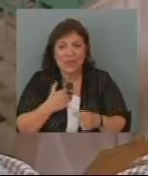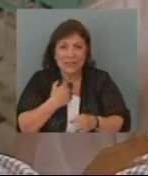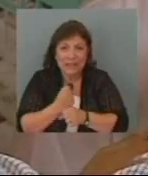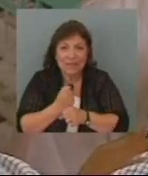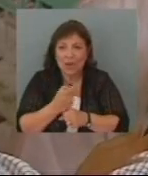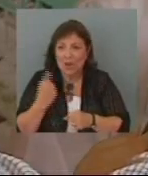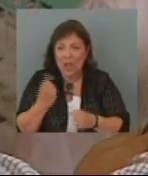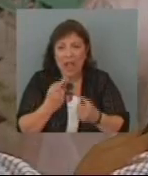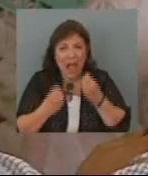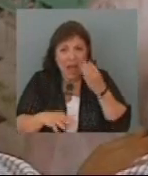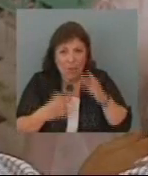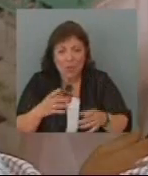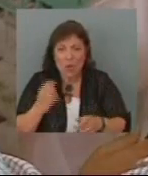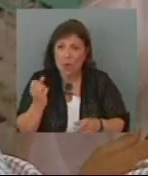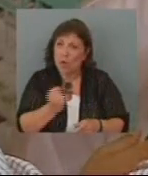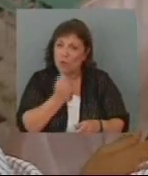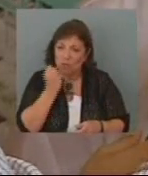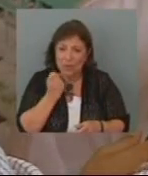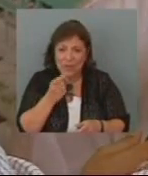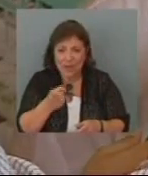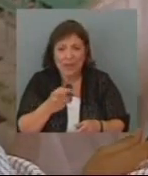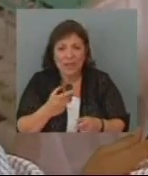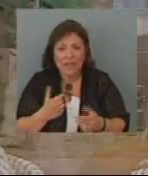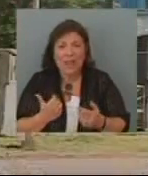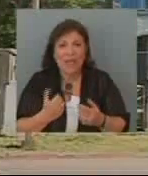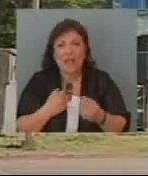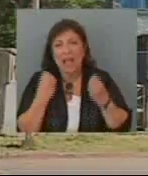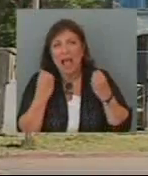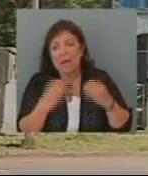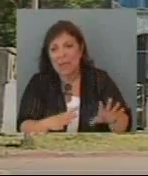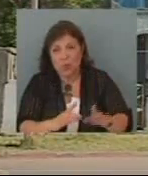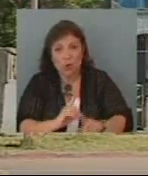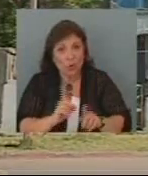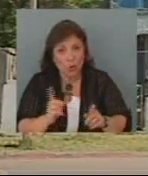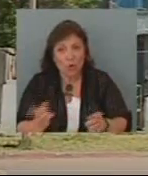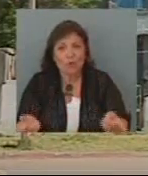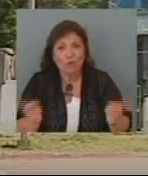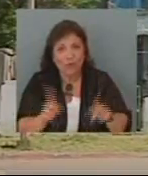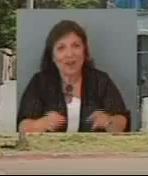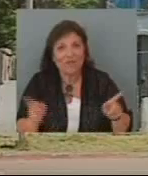trabajando, fundamentalmente, que es la desvinculación, ¿no?